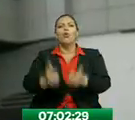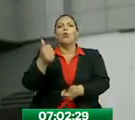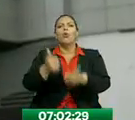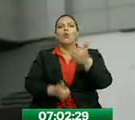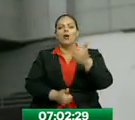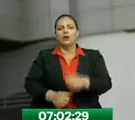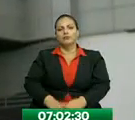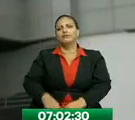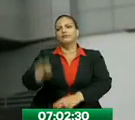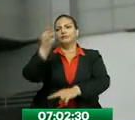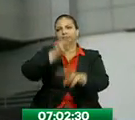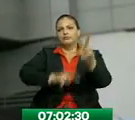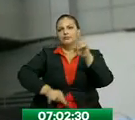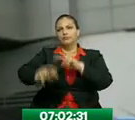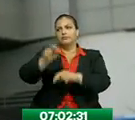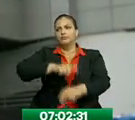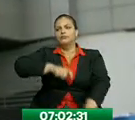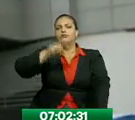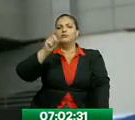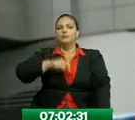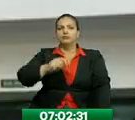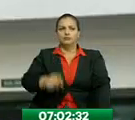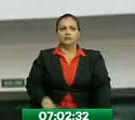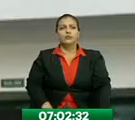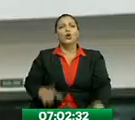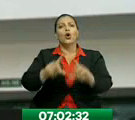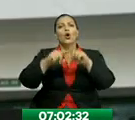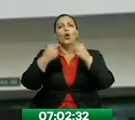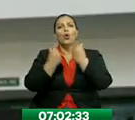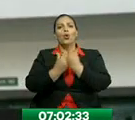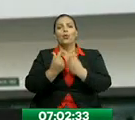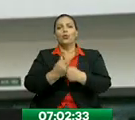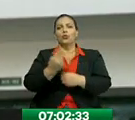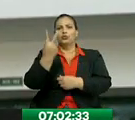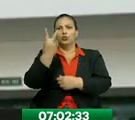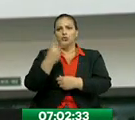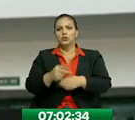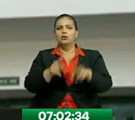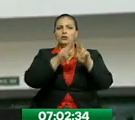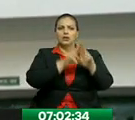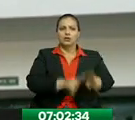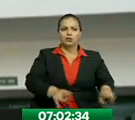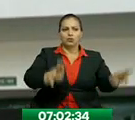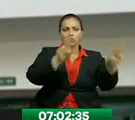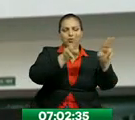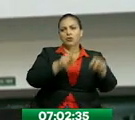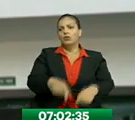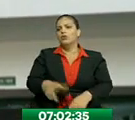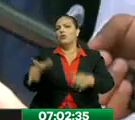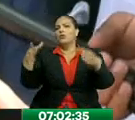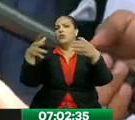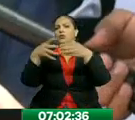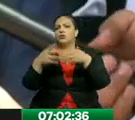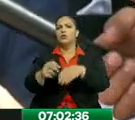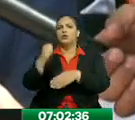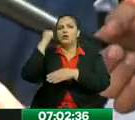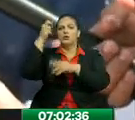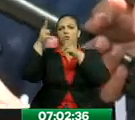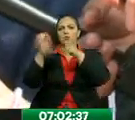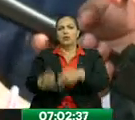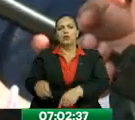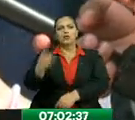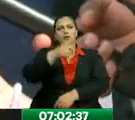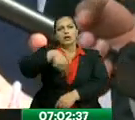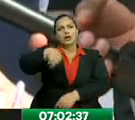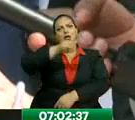esta visita, las autoridades de estos dos organismos realizarán un informe con sus perspectivas. Entiendo que